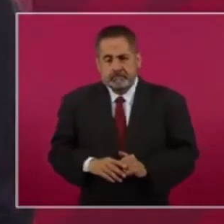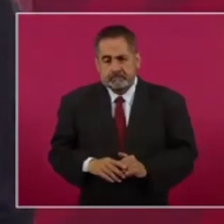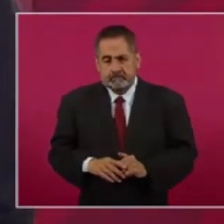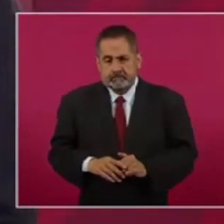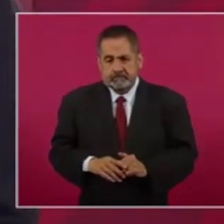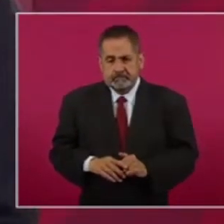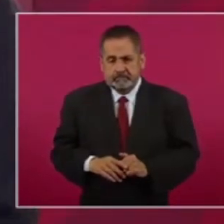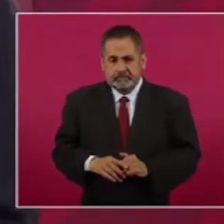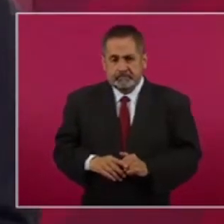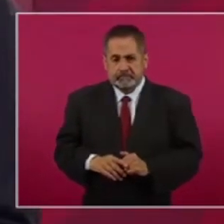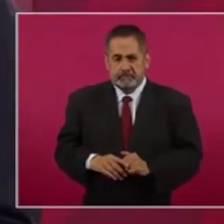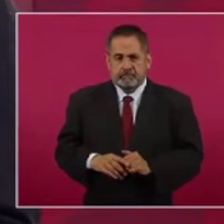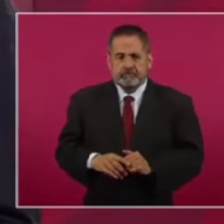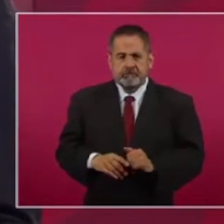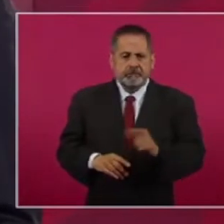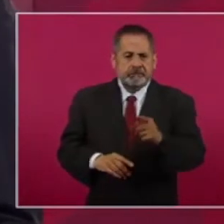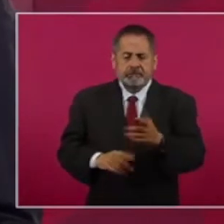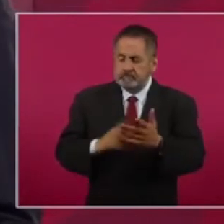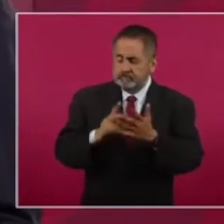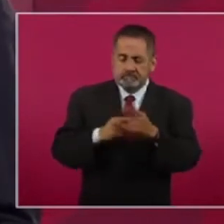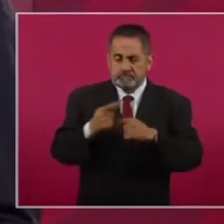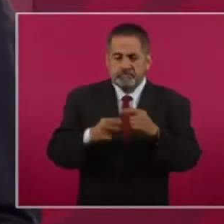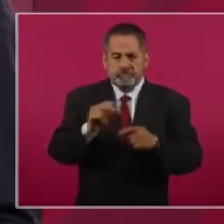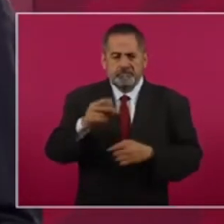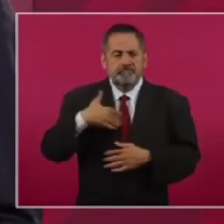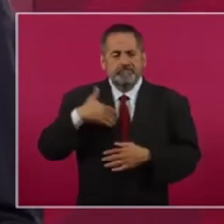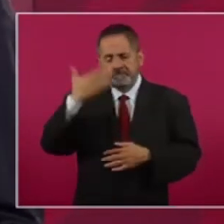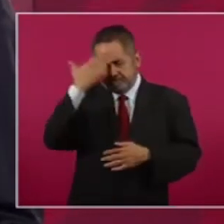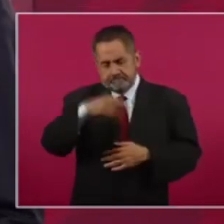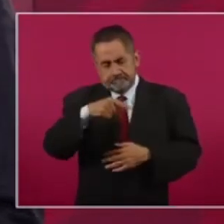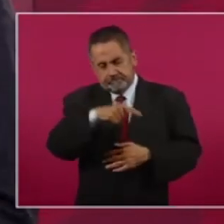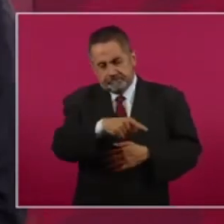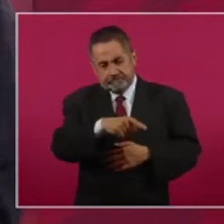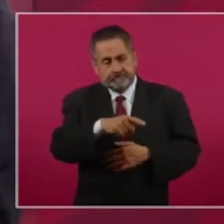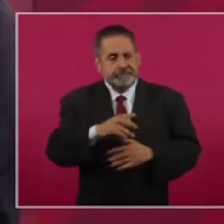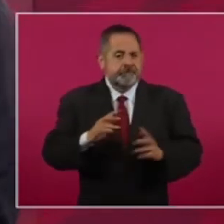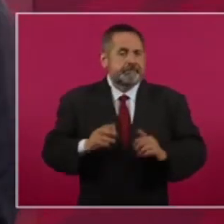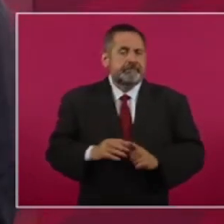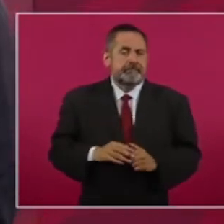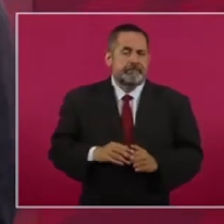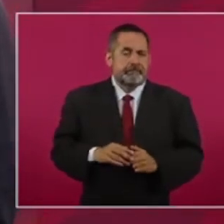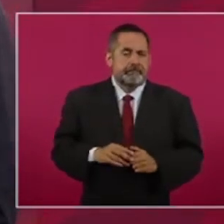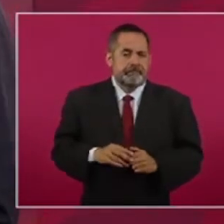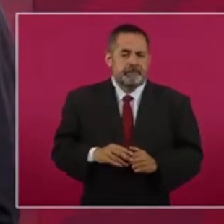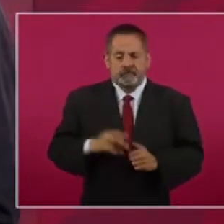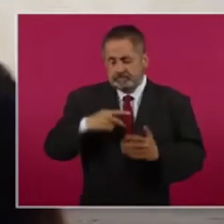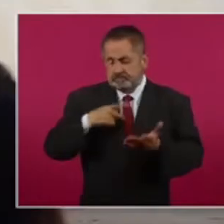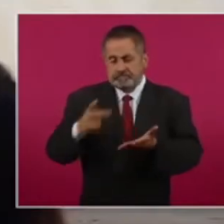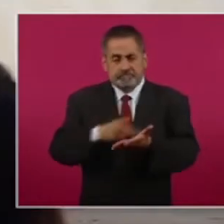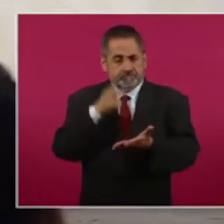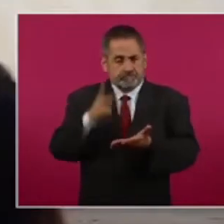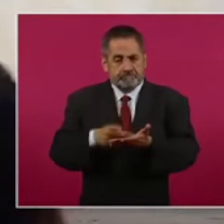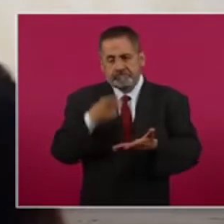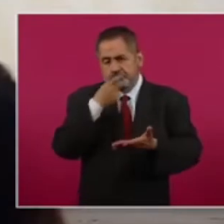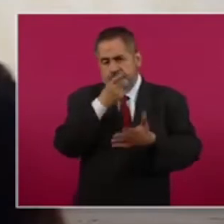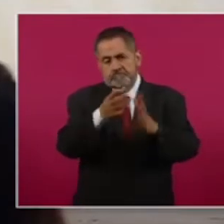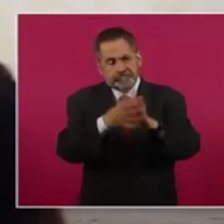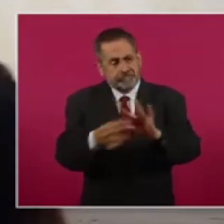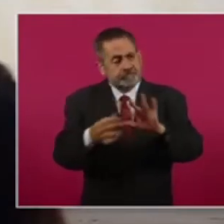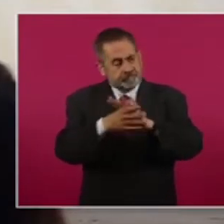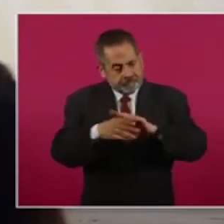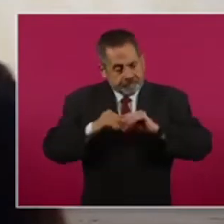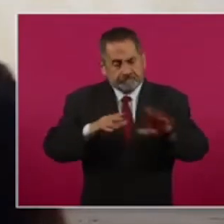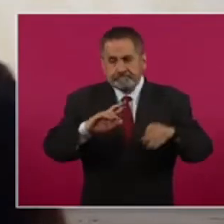Sí, son más no de 600 se repite, trabajadores. Pero yo sí lo tengo que estar